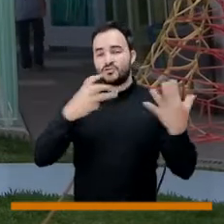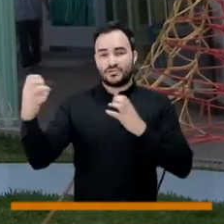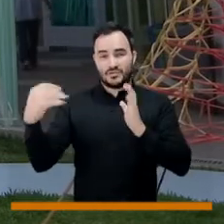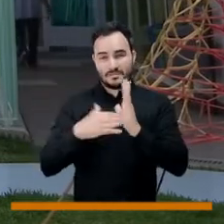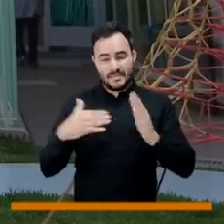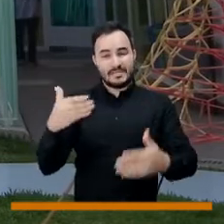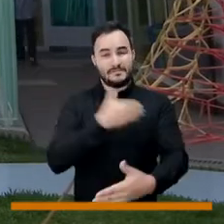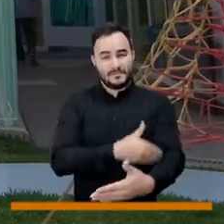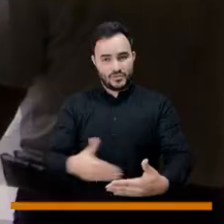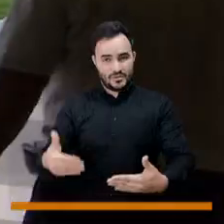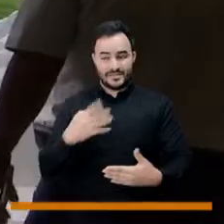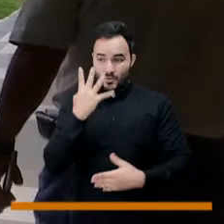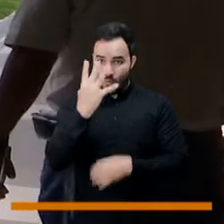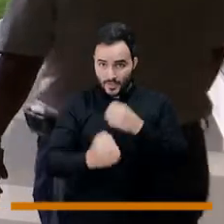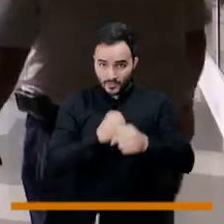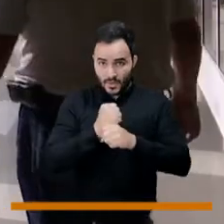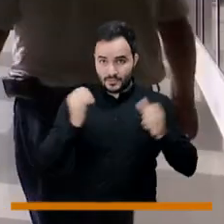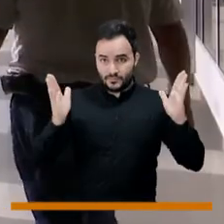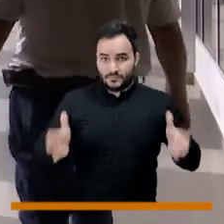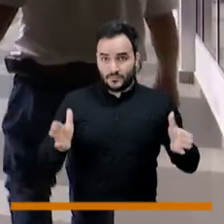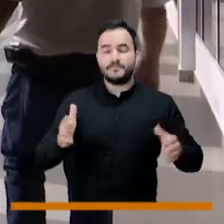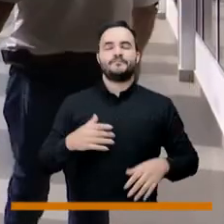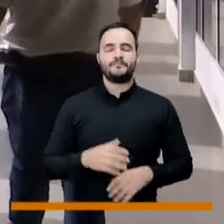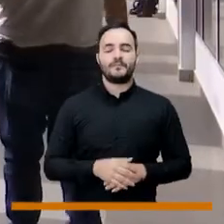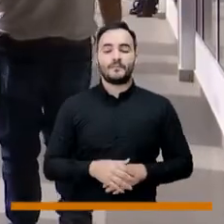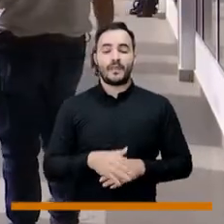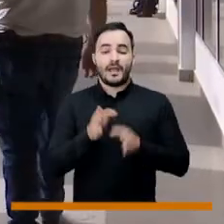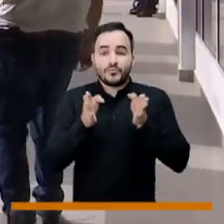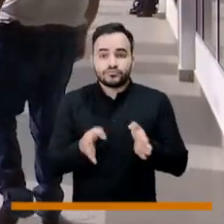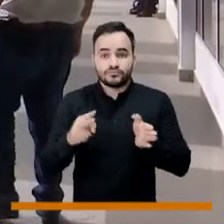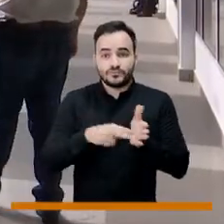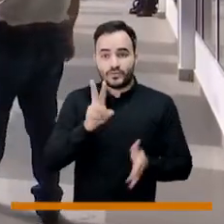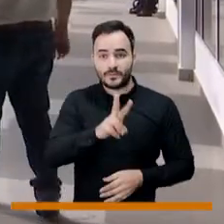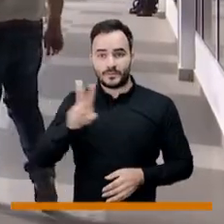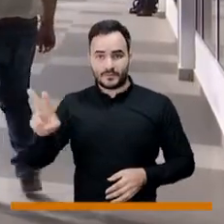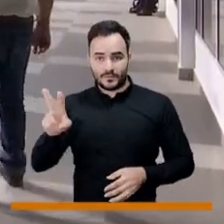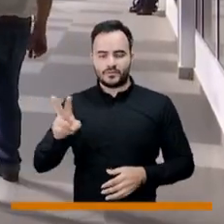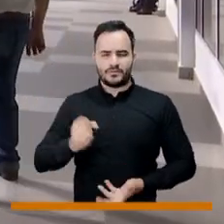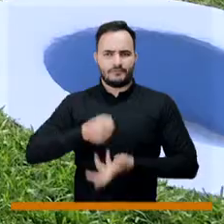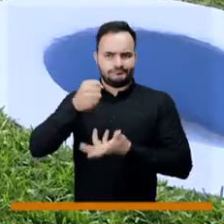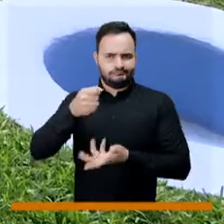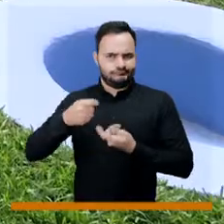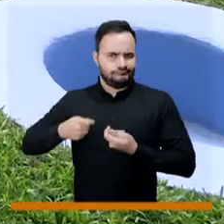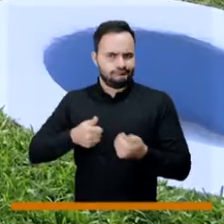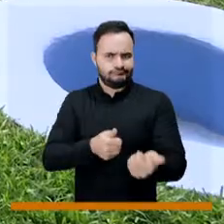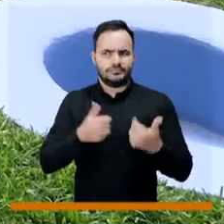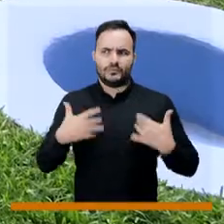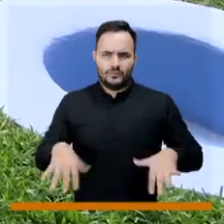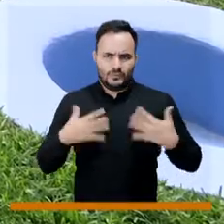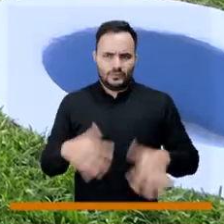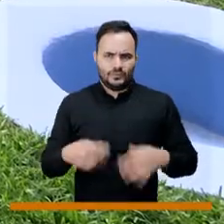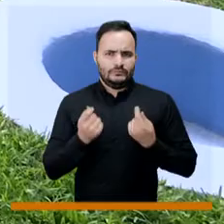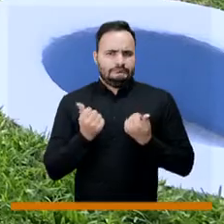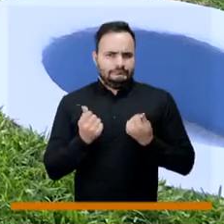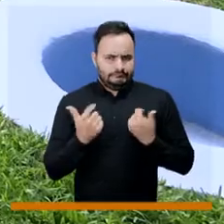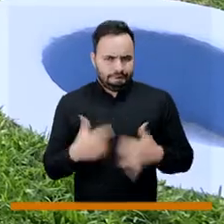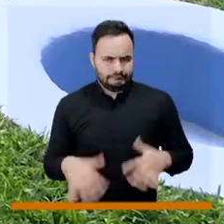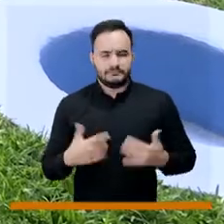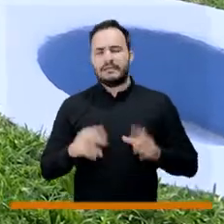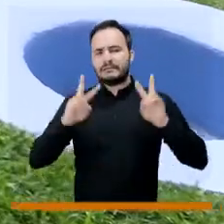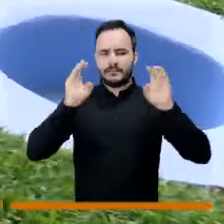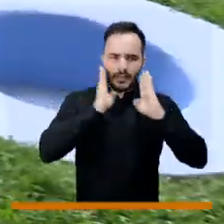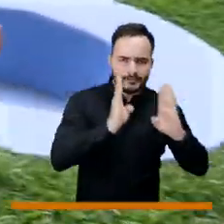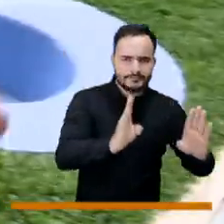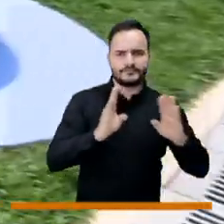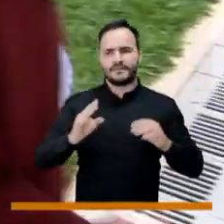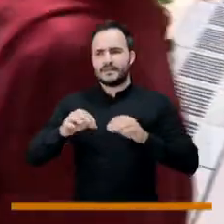inversión de más de 800 para el año 2022 tienen versión muy importante todo el programa lo que tiene que ver con